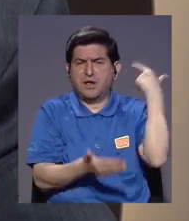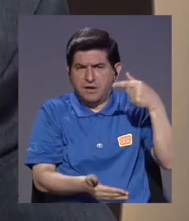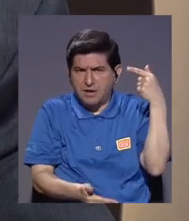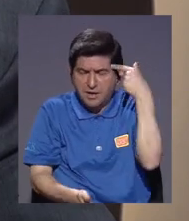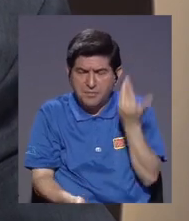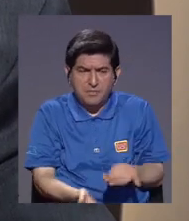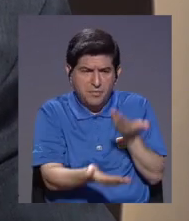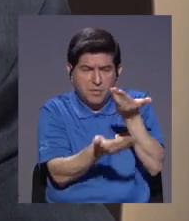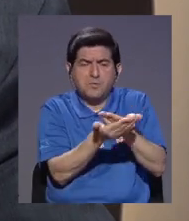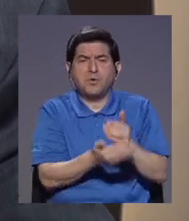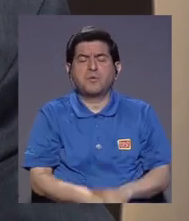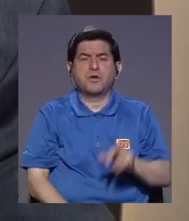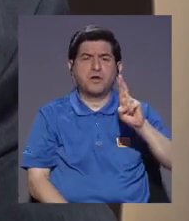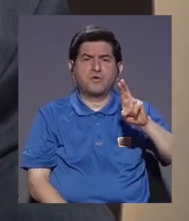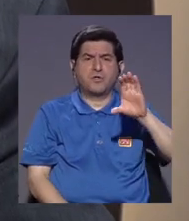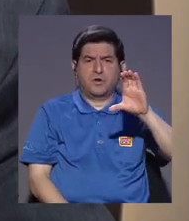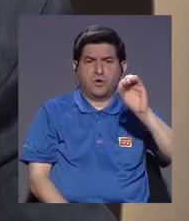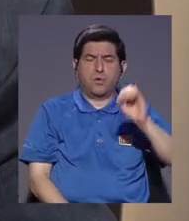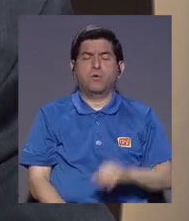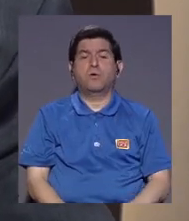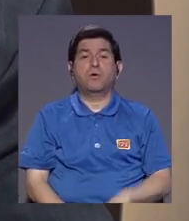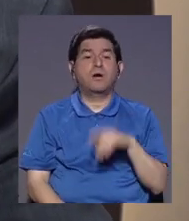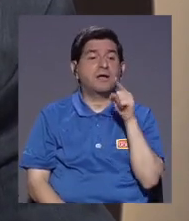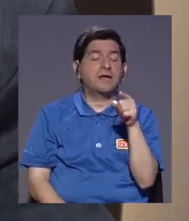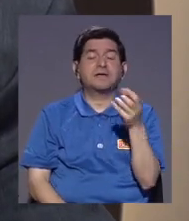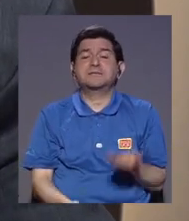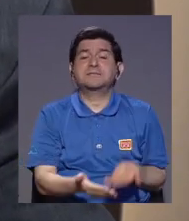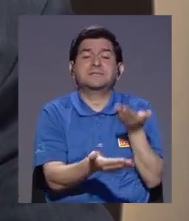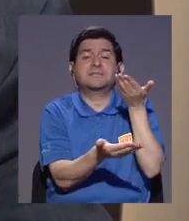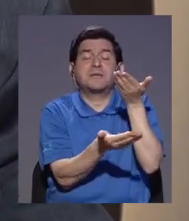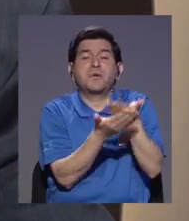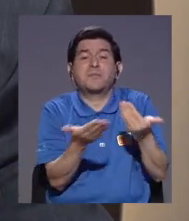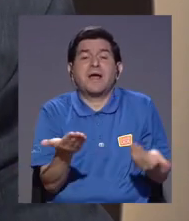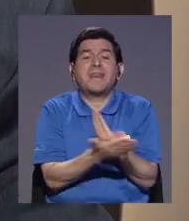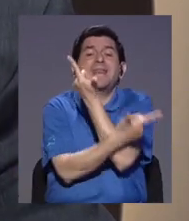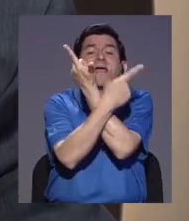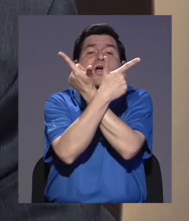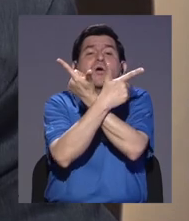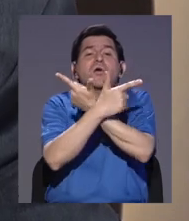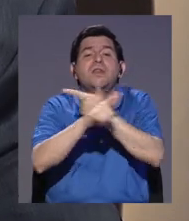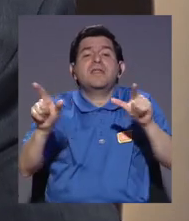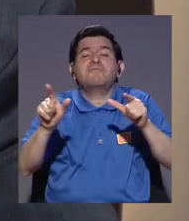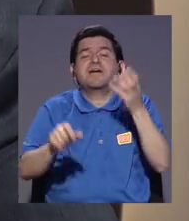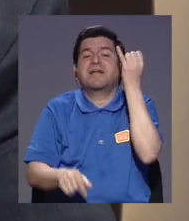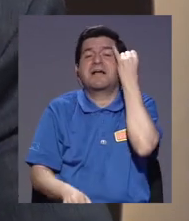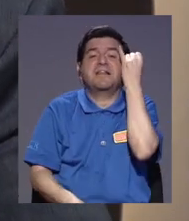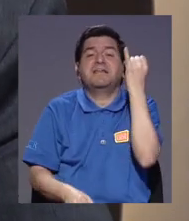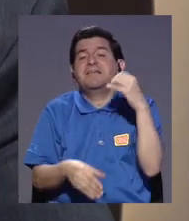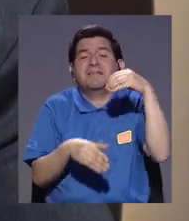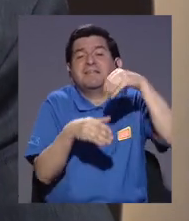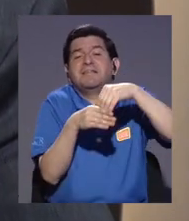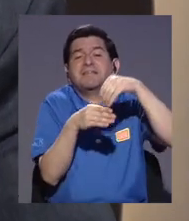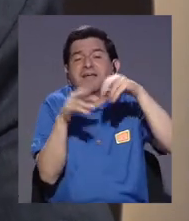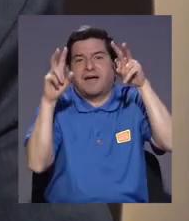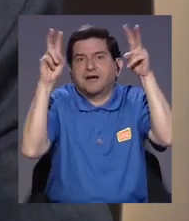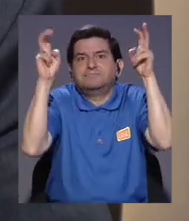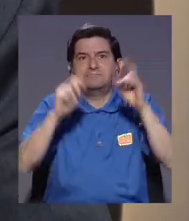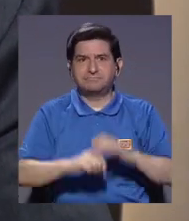que proponían rodrigo era que era una propuesta neoliberal hoy de